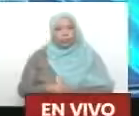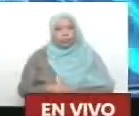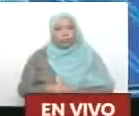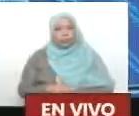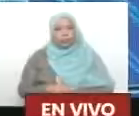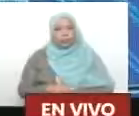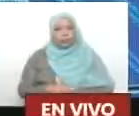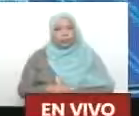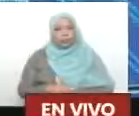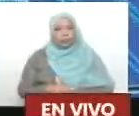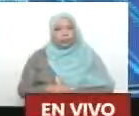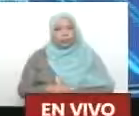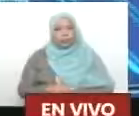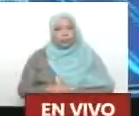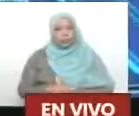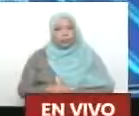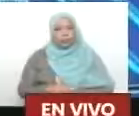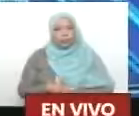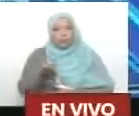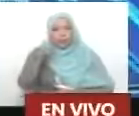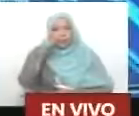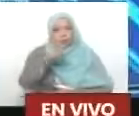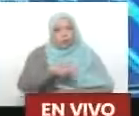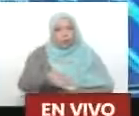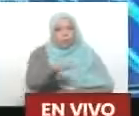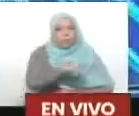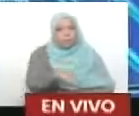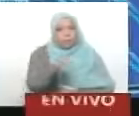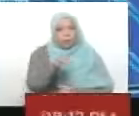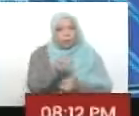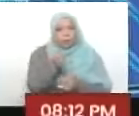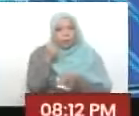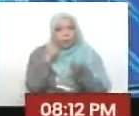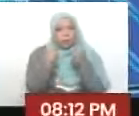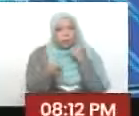Porque es la única forma de uno encontrárselo entre el pueblo a ellos.